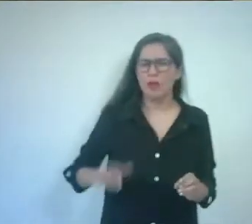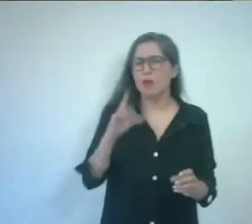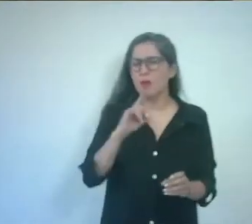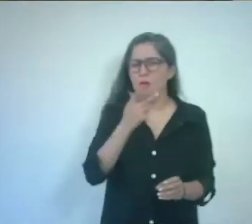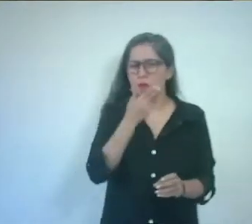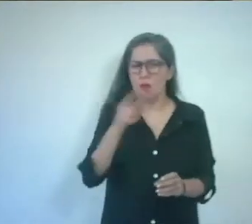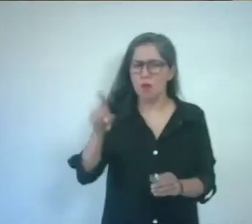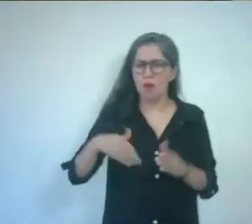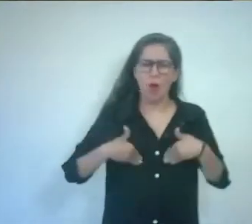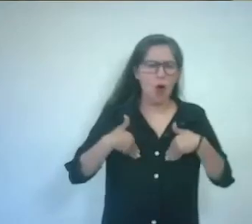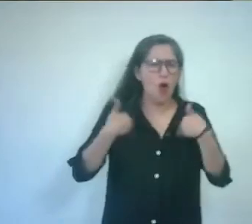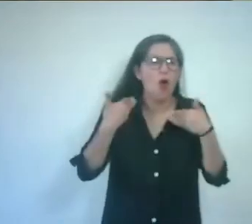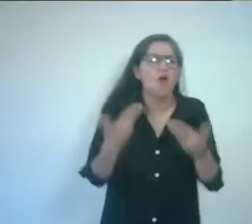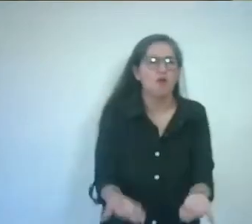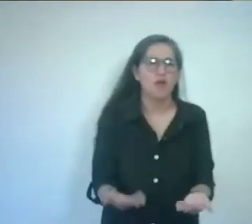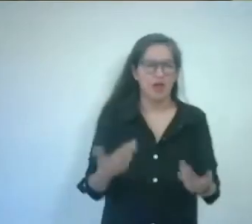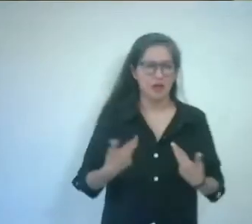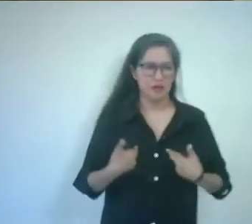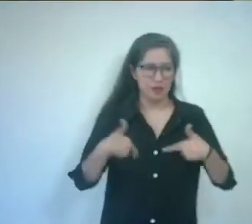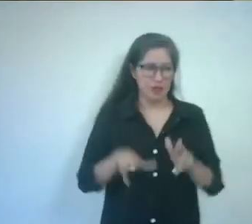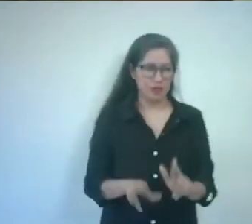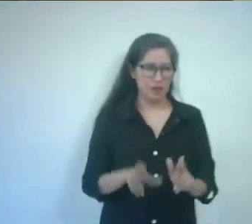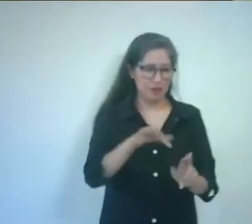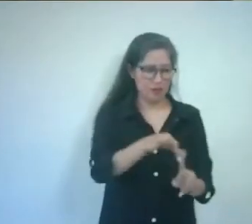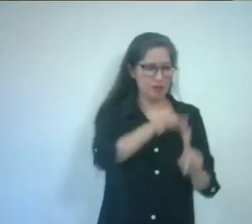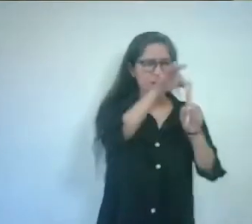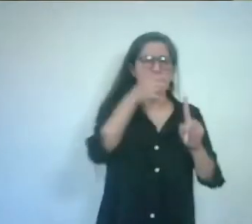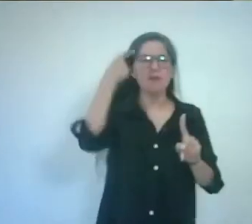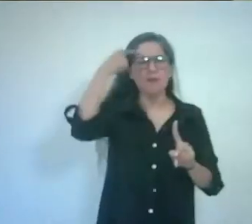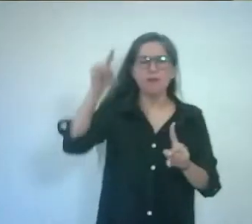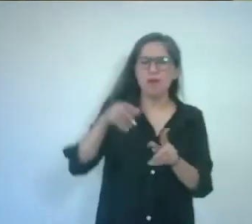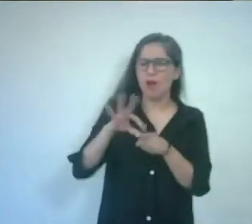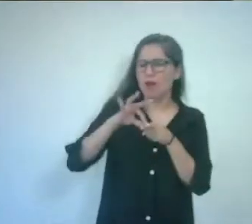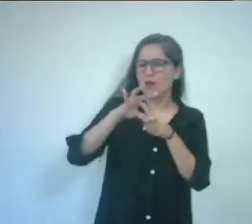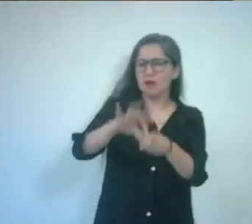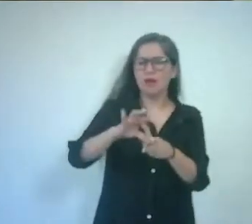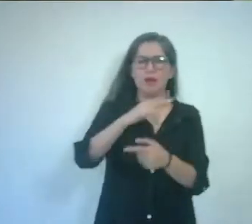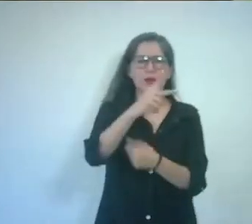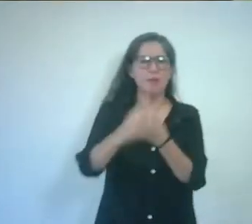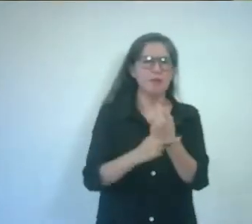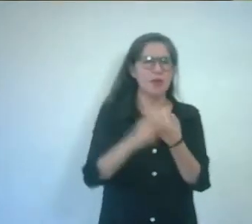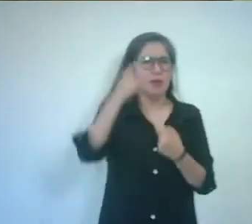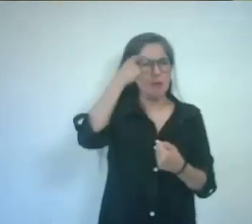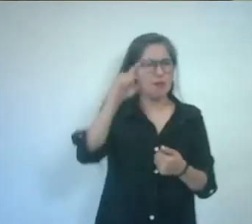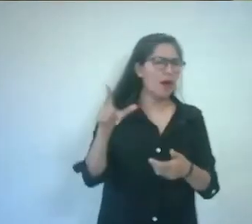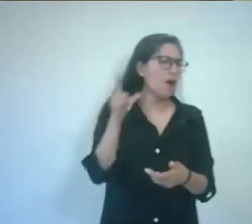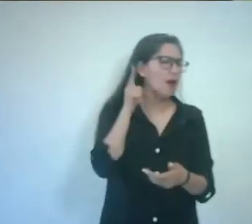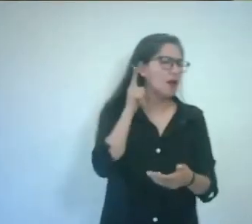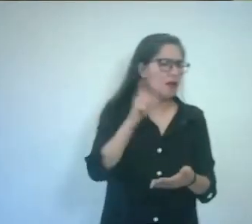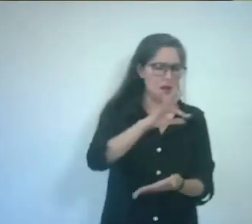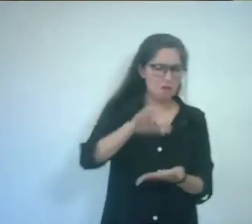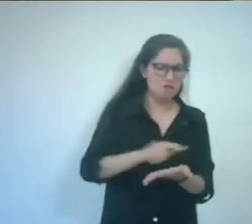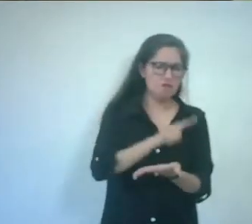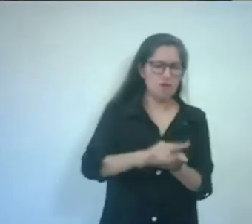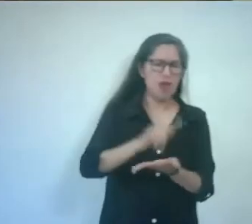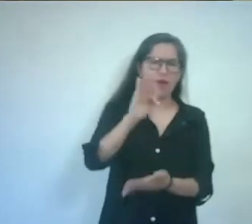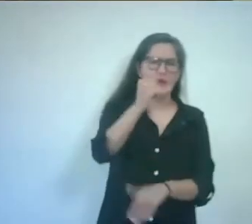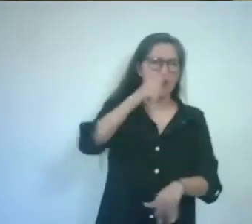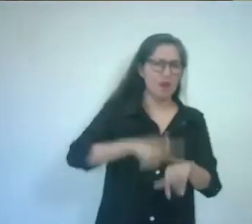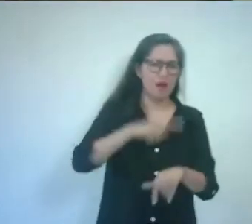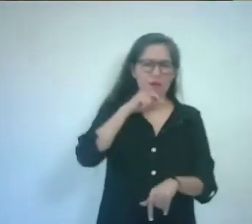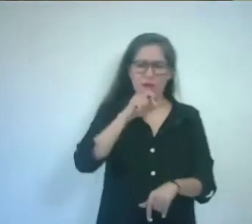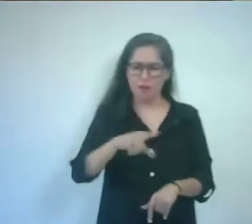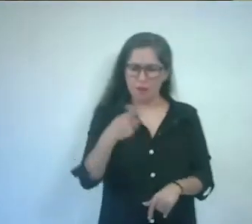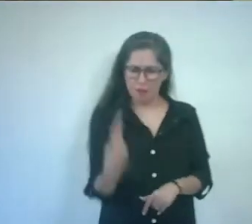a quien le confiara la confianza de representarle para dirigir el país, para legislar tanto a nivel federal como local y para